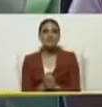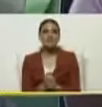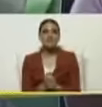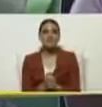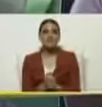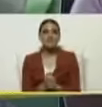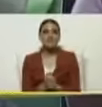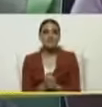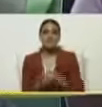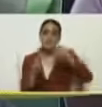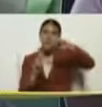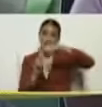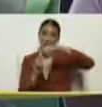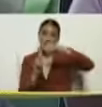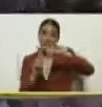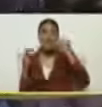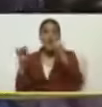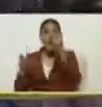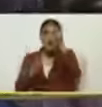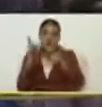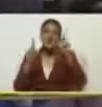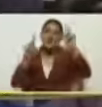del Táchira vino también.